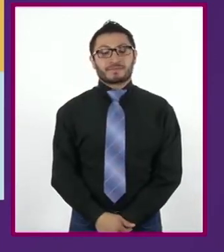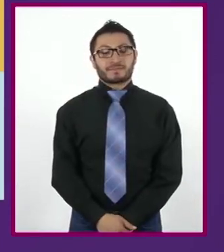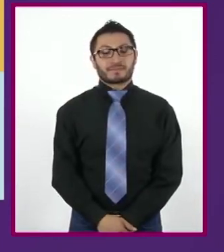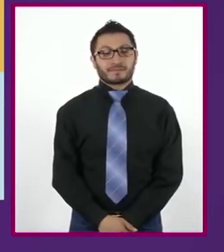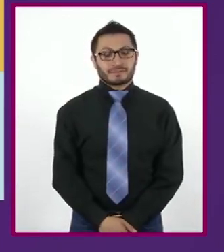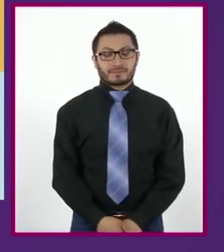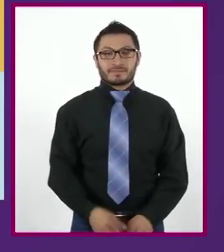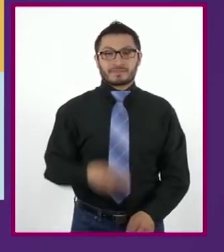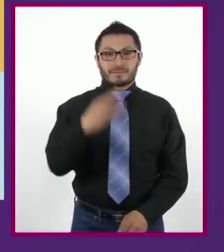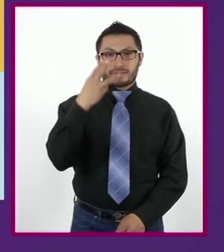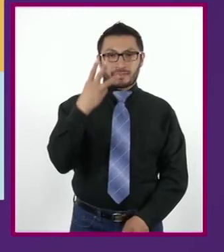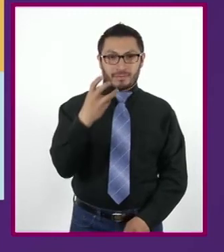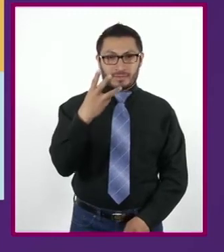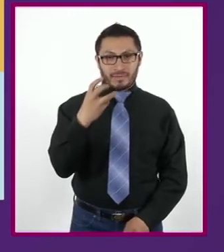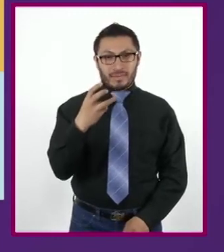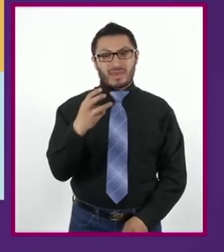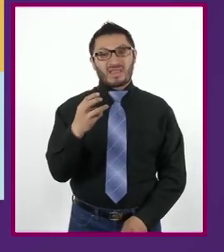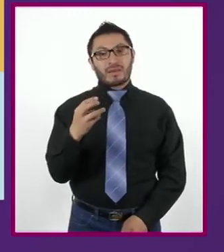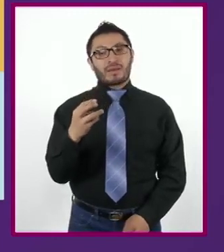3 horizontal.